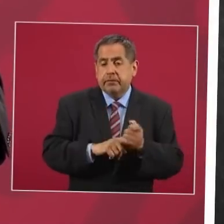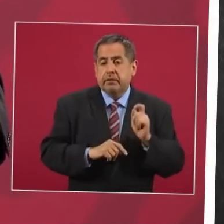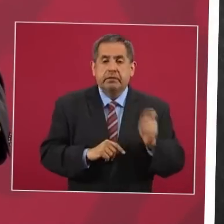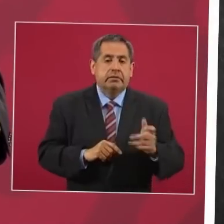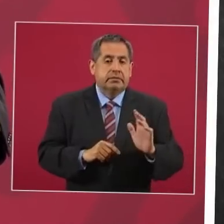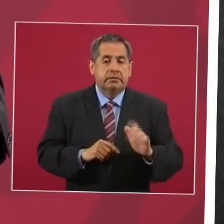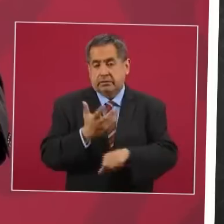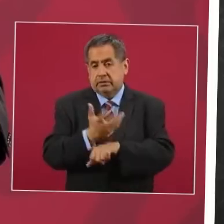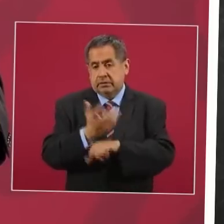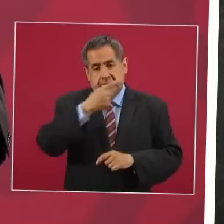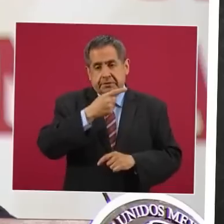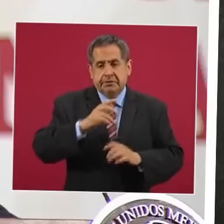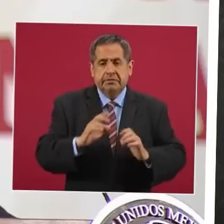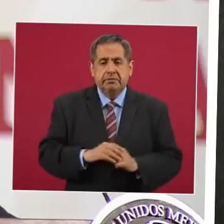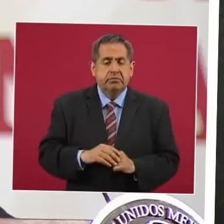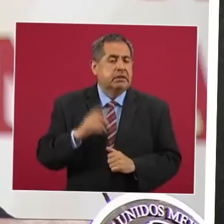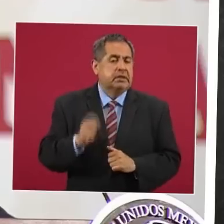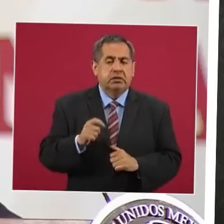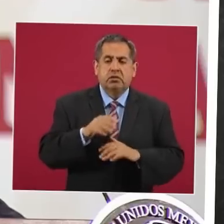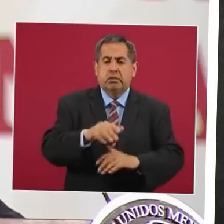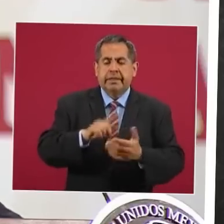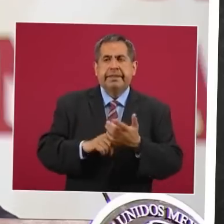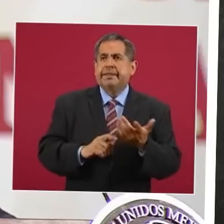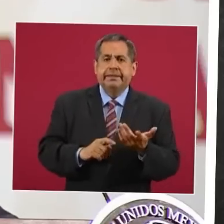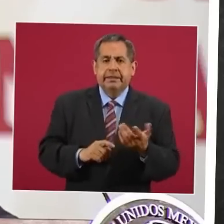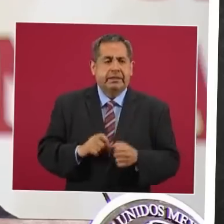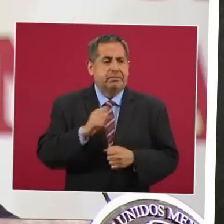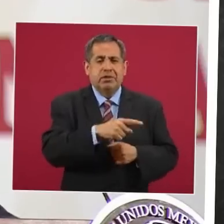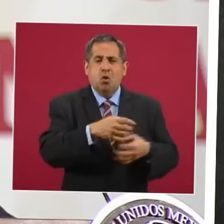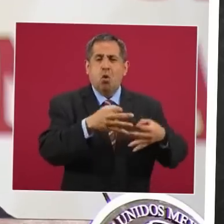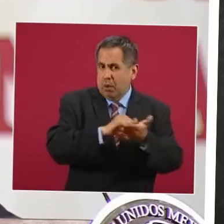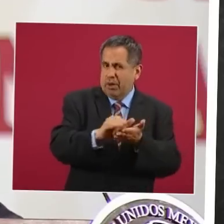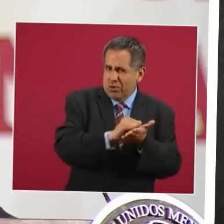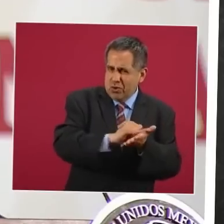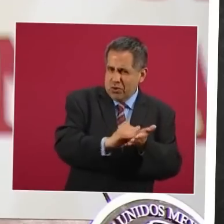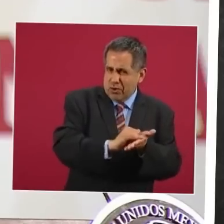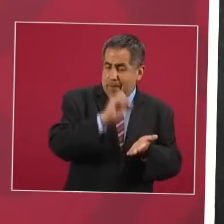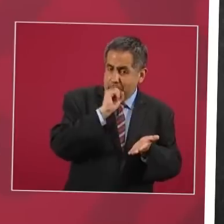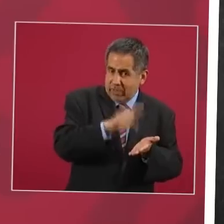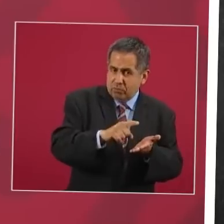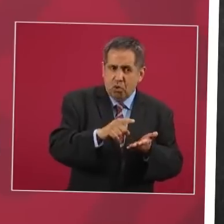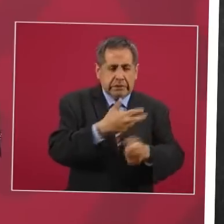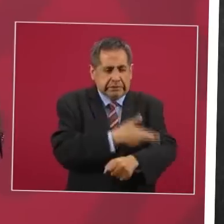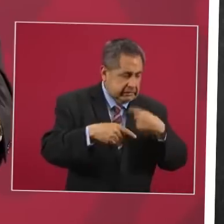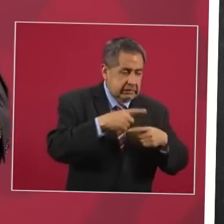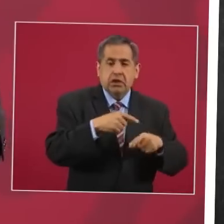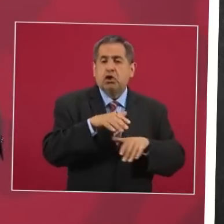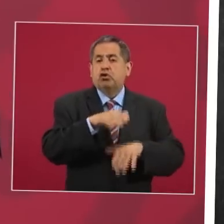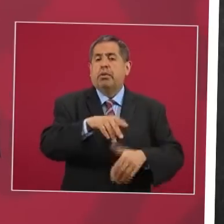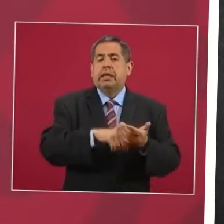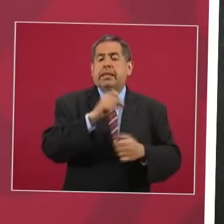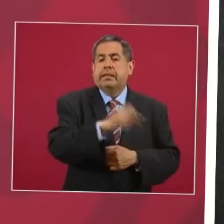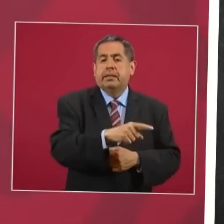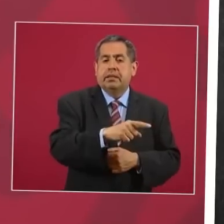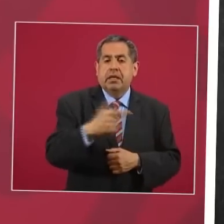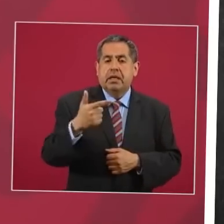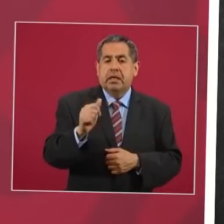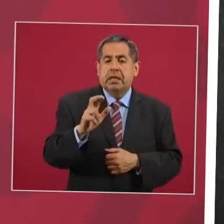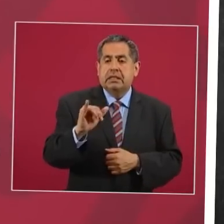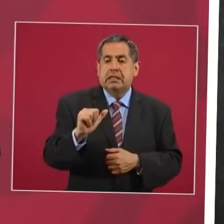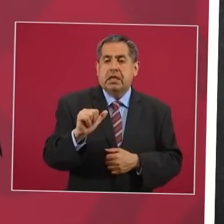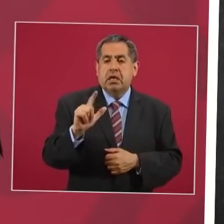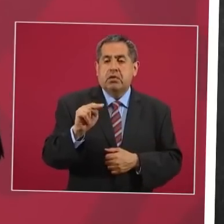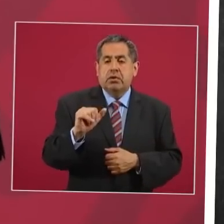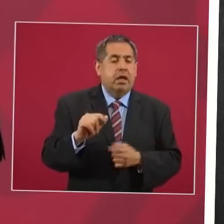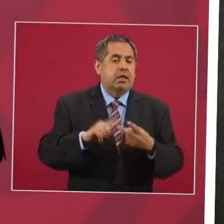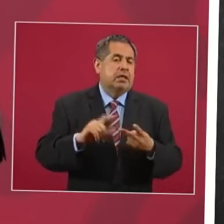cabo en Estados Unidos. Tiene que ver con el mismo juzgado de Nueva York que lleva los asuntos de García Luna